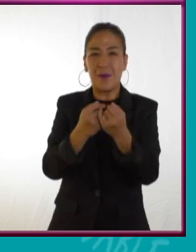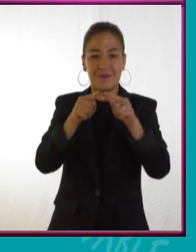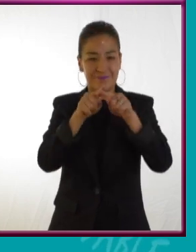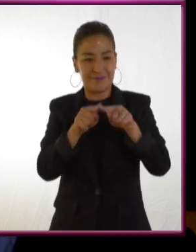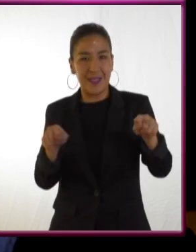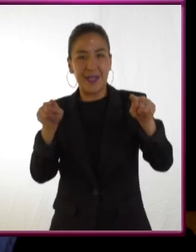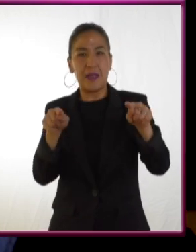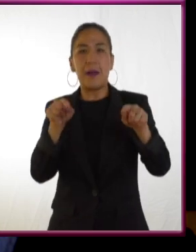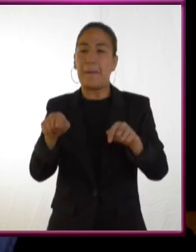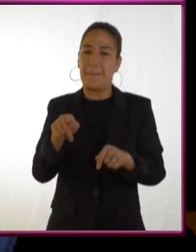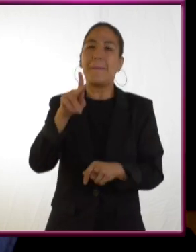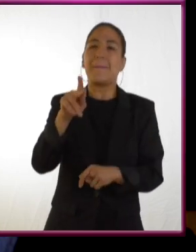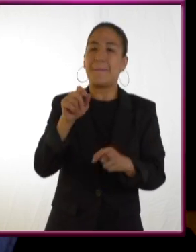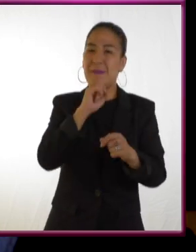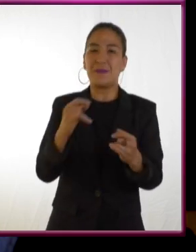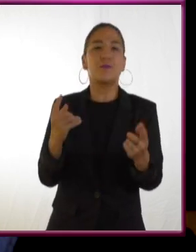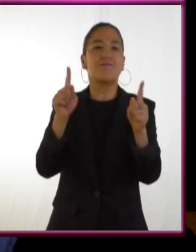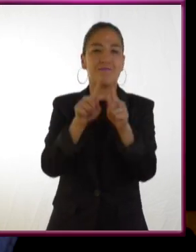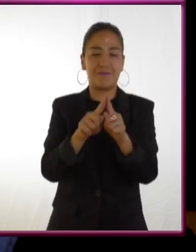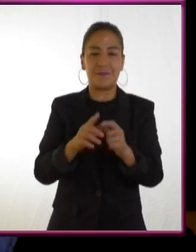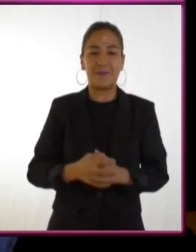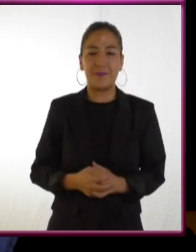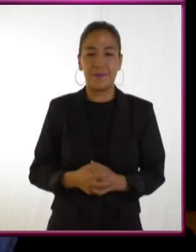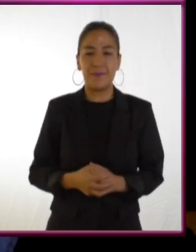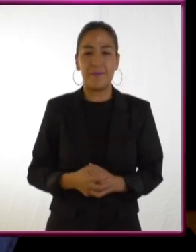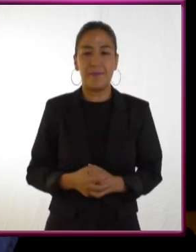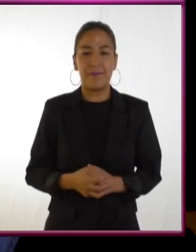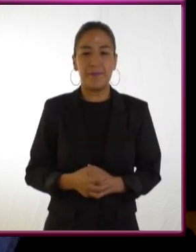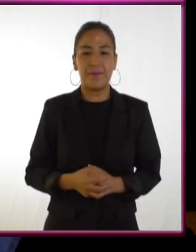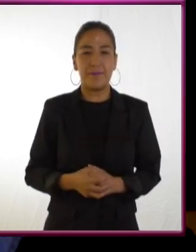ese vértice es impar. A ver.